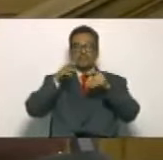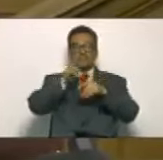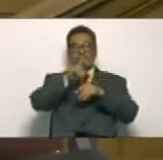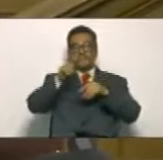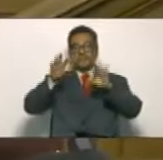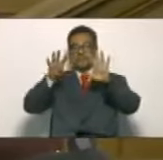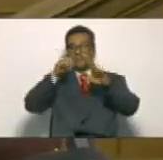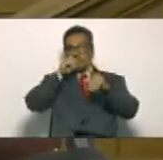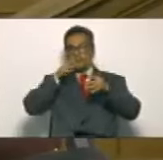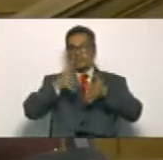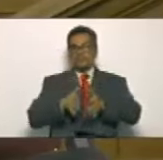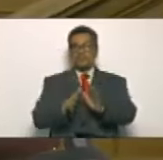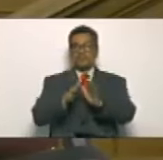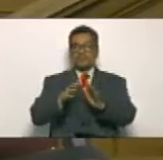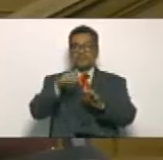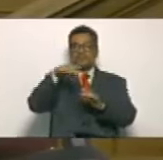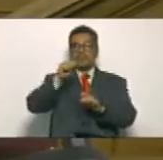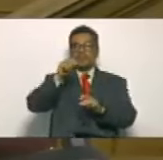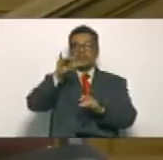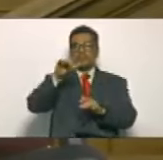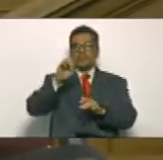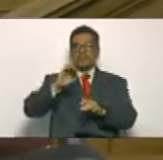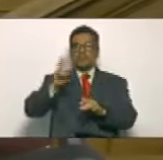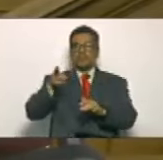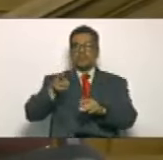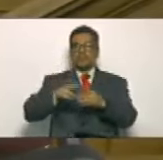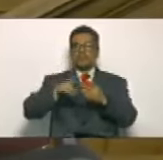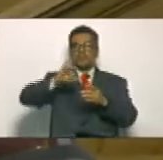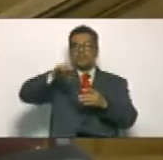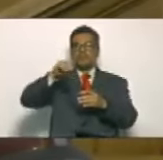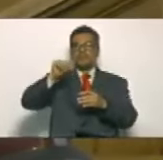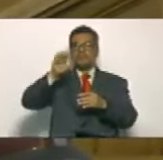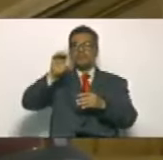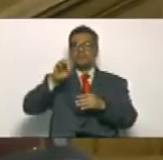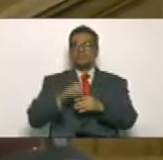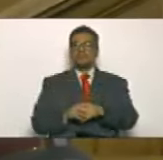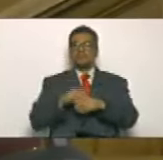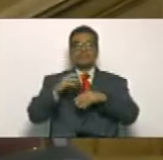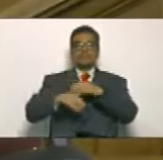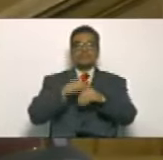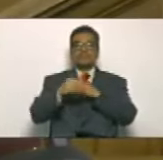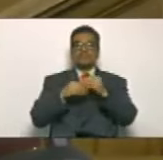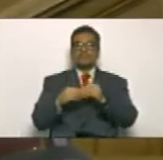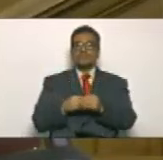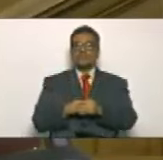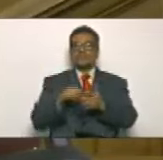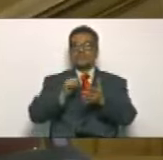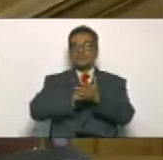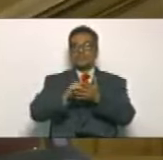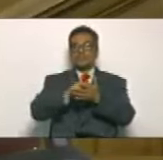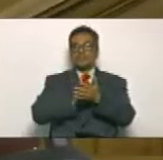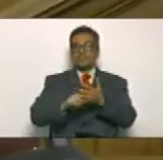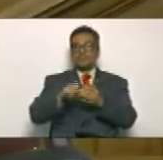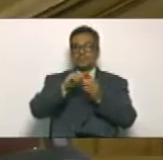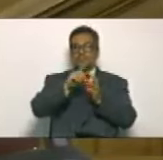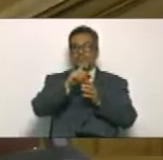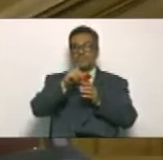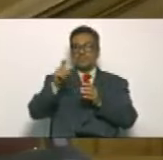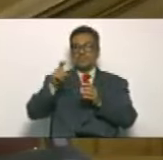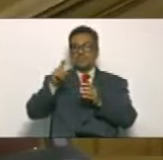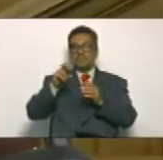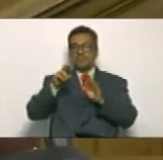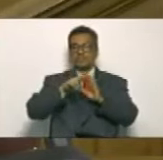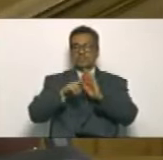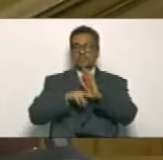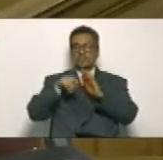natalicio del gran mariscal de Ayacucho, Antonio José de Sucre. De conformidad con lo establecido en el artículo 111